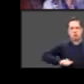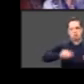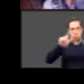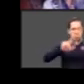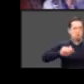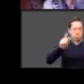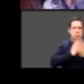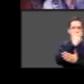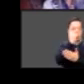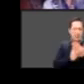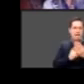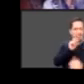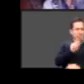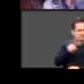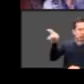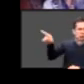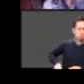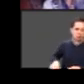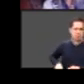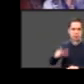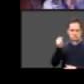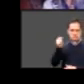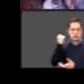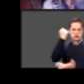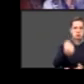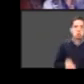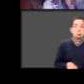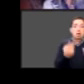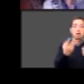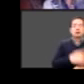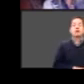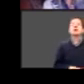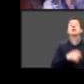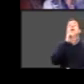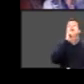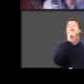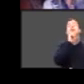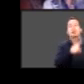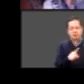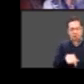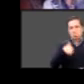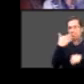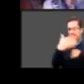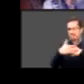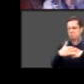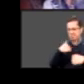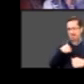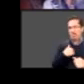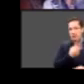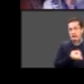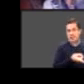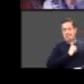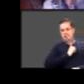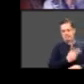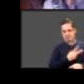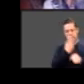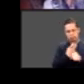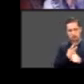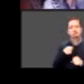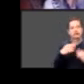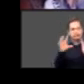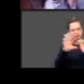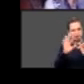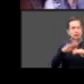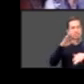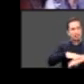de la primera infancia y en mi segunda participación les daré un poco de más detalle de la evolución del